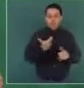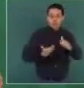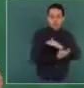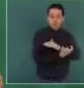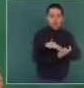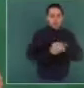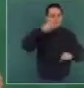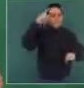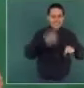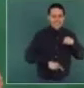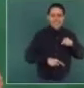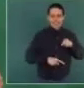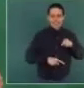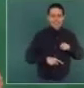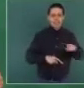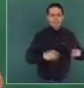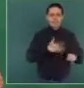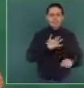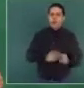en el país.